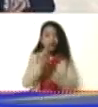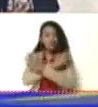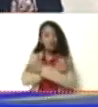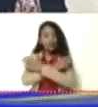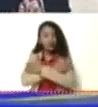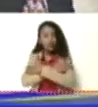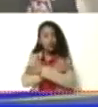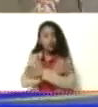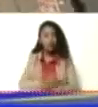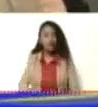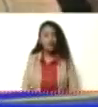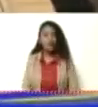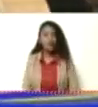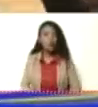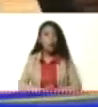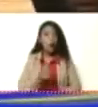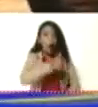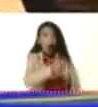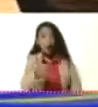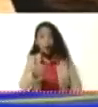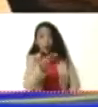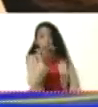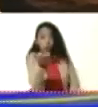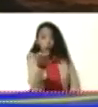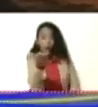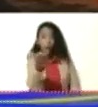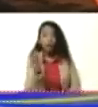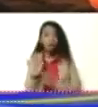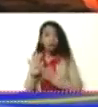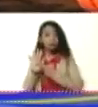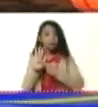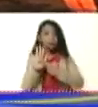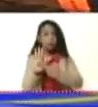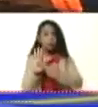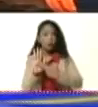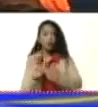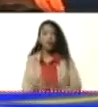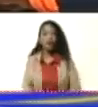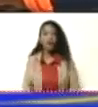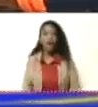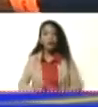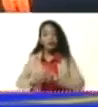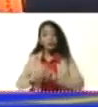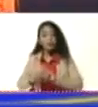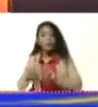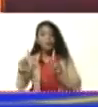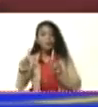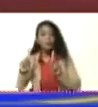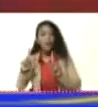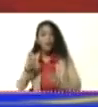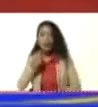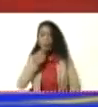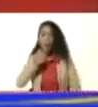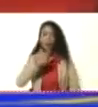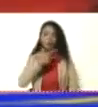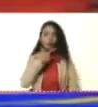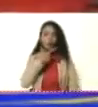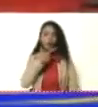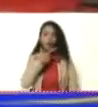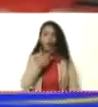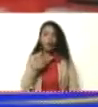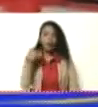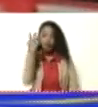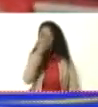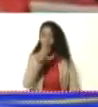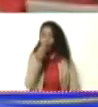Felicitaciones, porque cada uno de ustedes representa la diversidad de la hermosura, de la